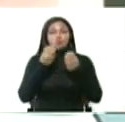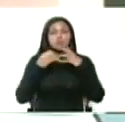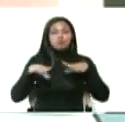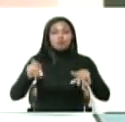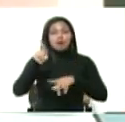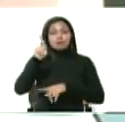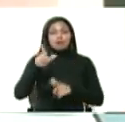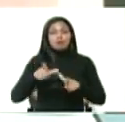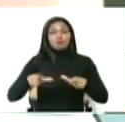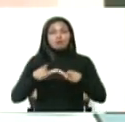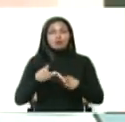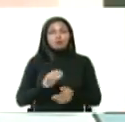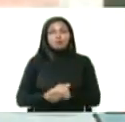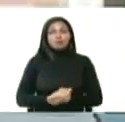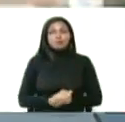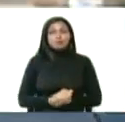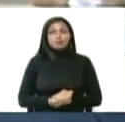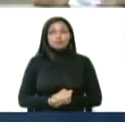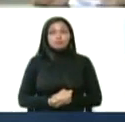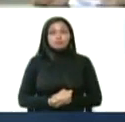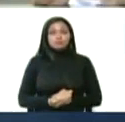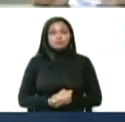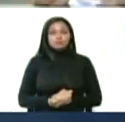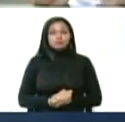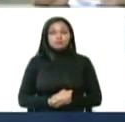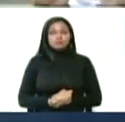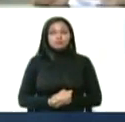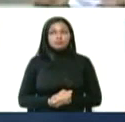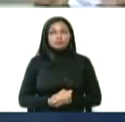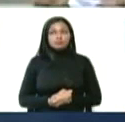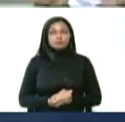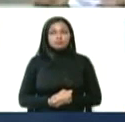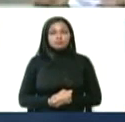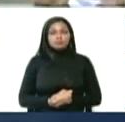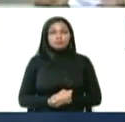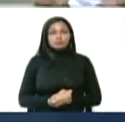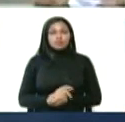Artigas allá en la parroquia San Juan,